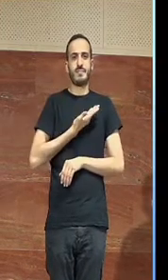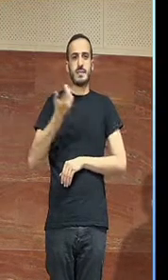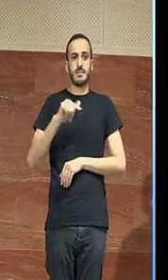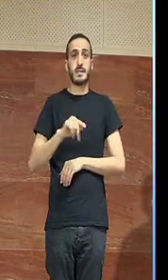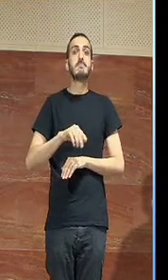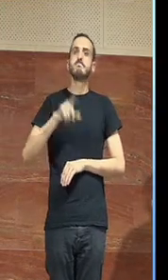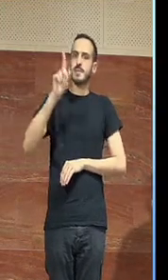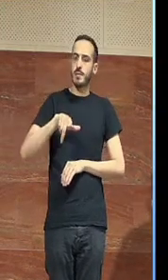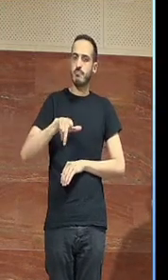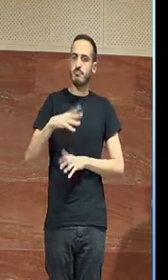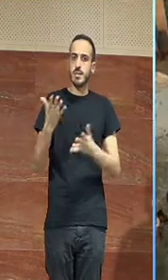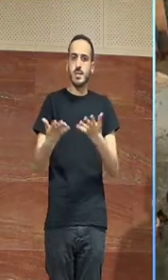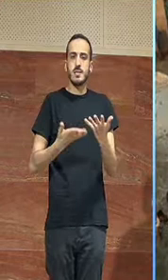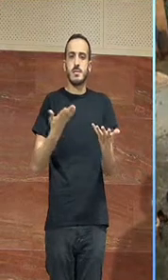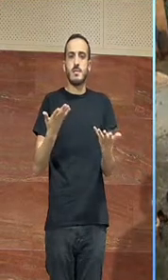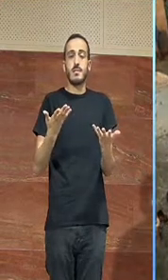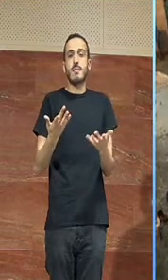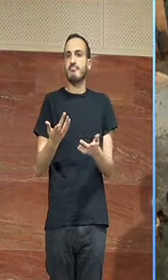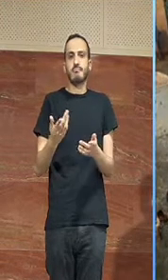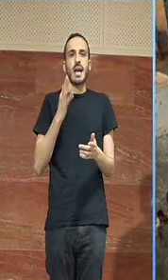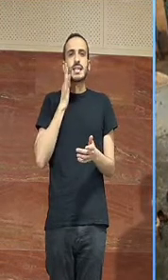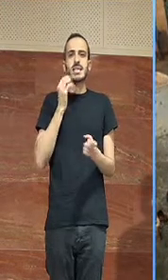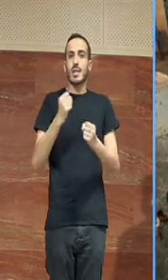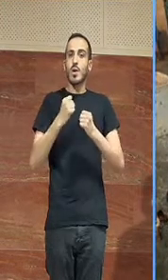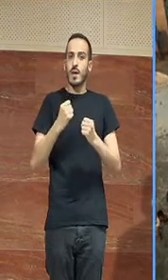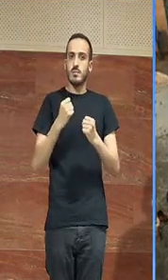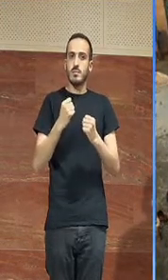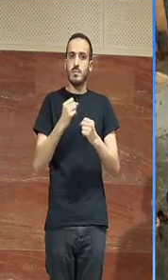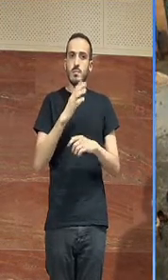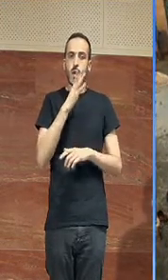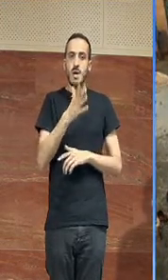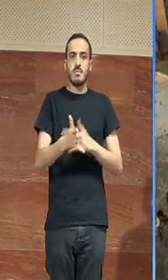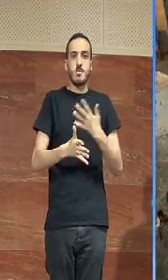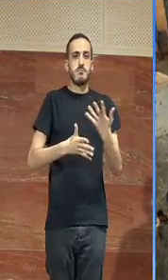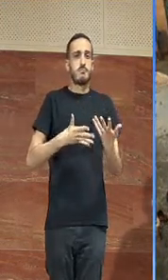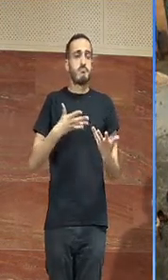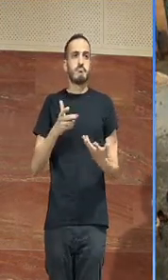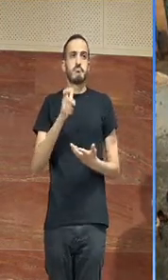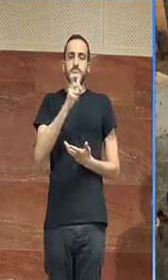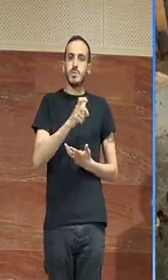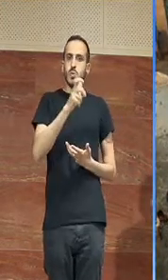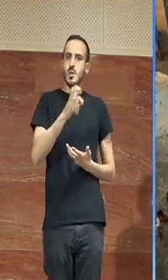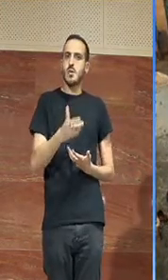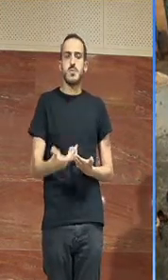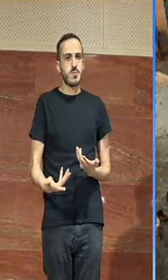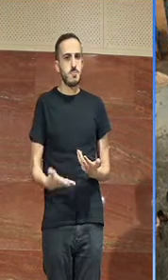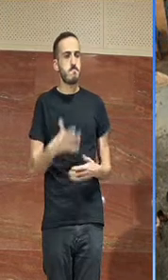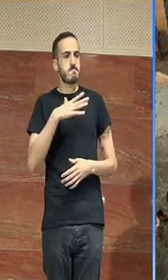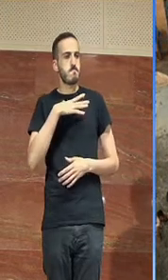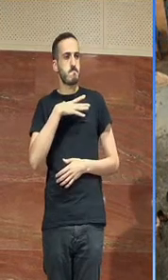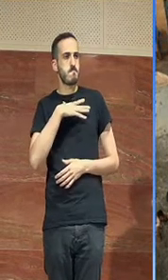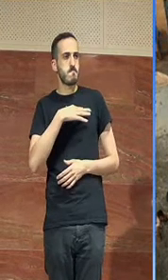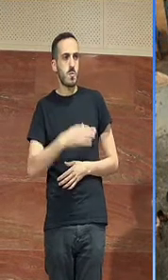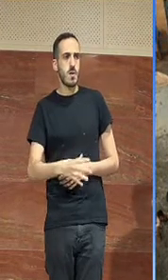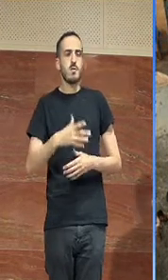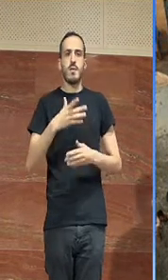proceso acelerado, el factor de la seguridad. La vulnerabilidad debida a la imposibilidad de